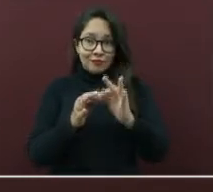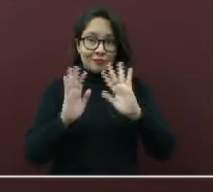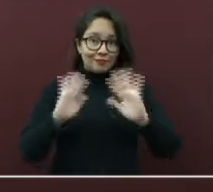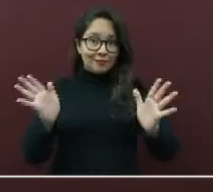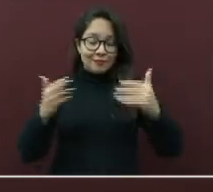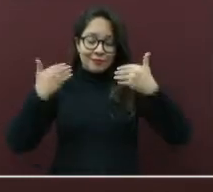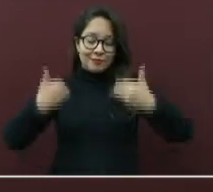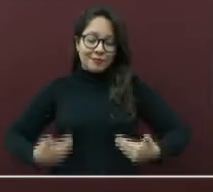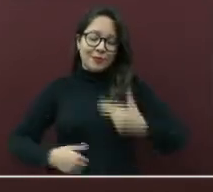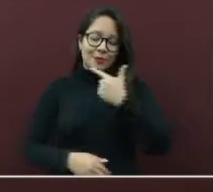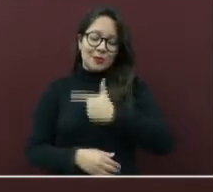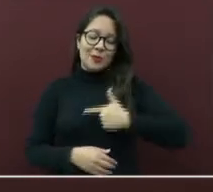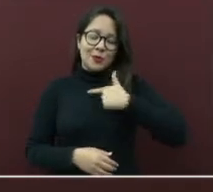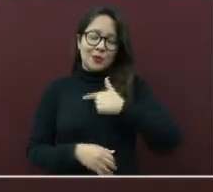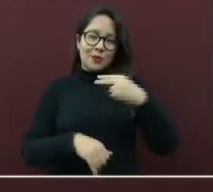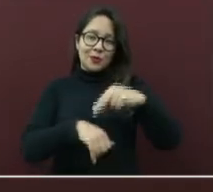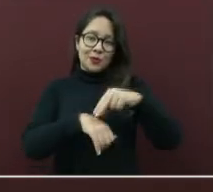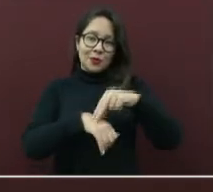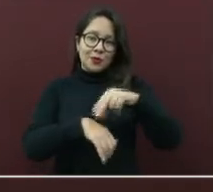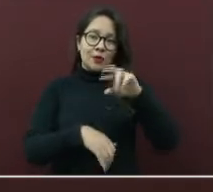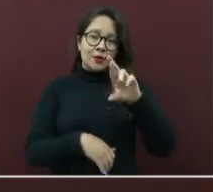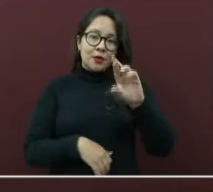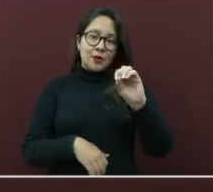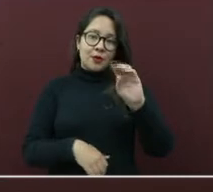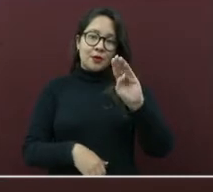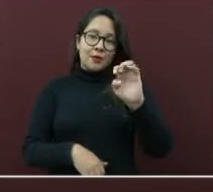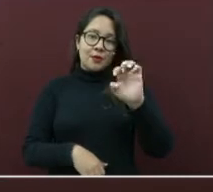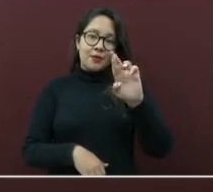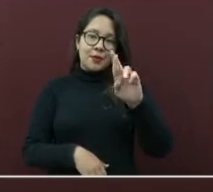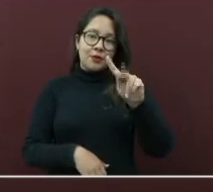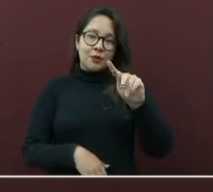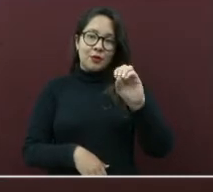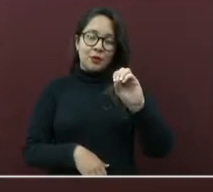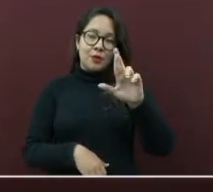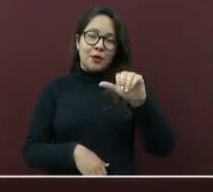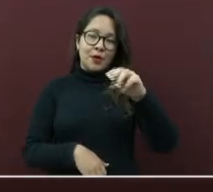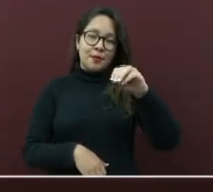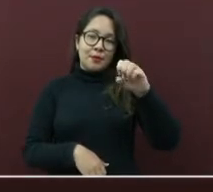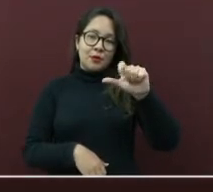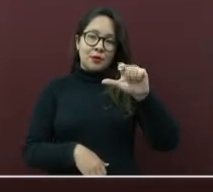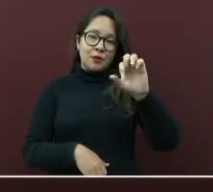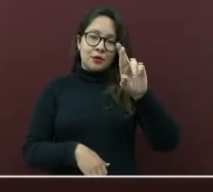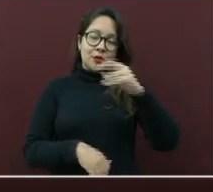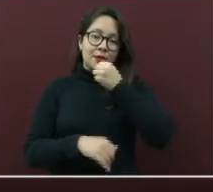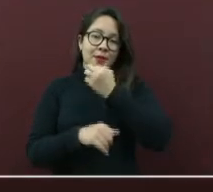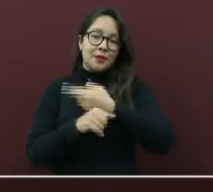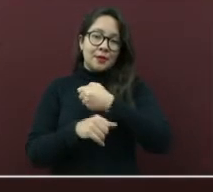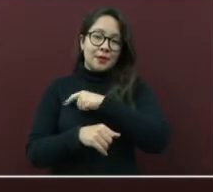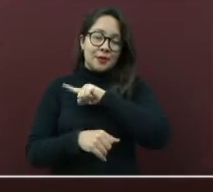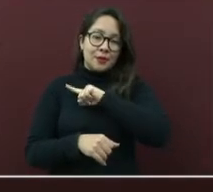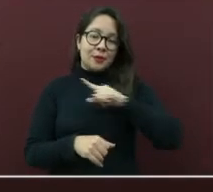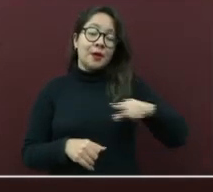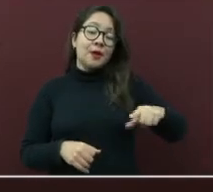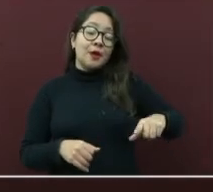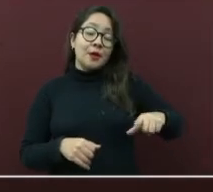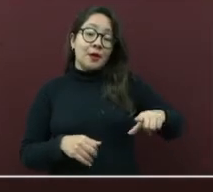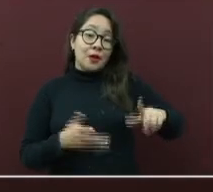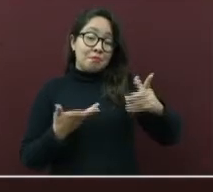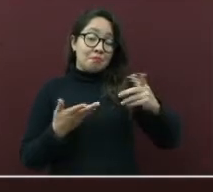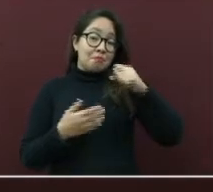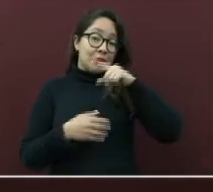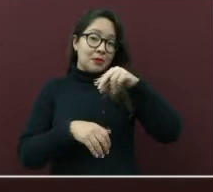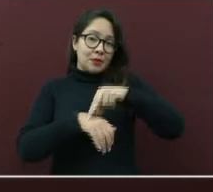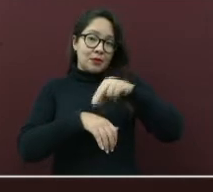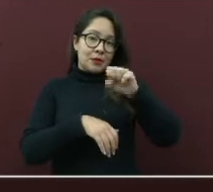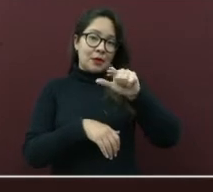con el gusto de siempre roberto ramo salón secretario de salud y el doctor salvador berinstáin hernández director